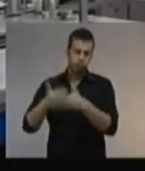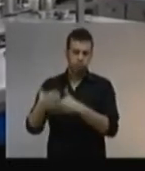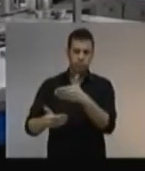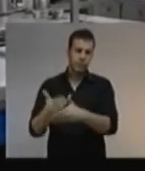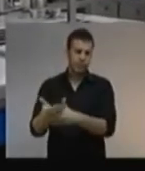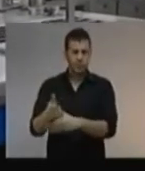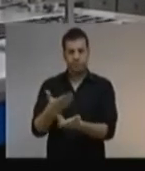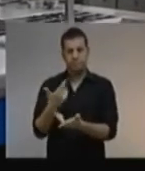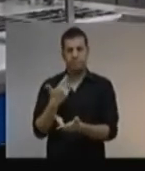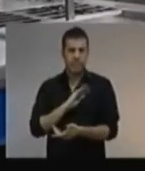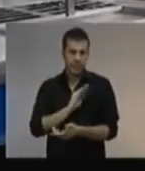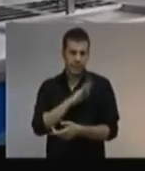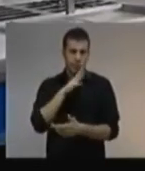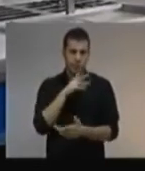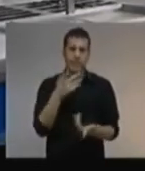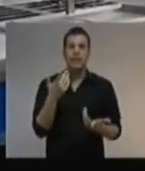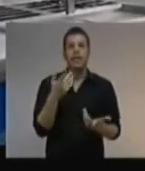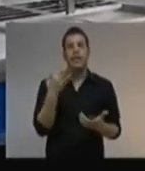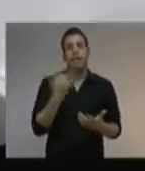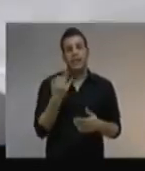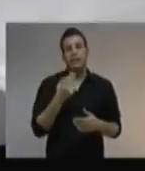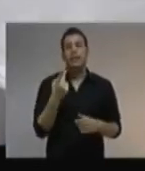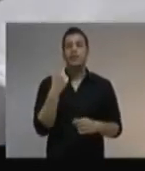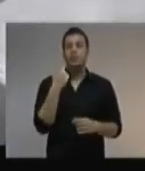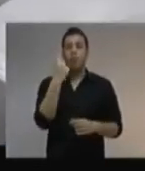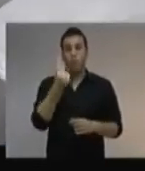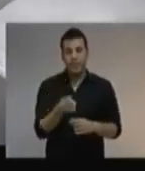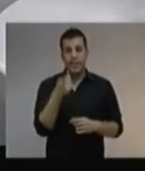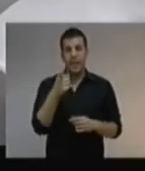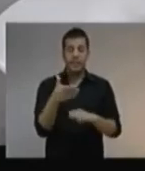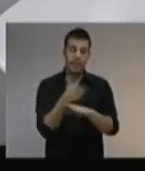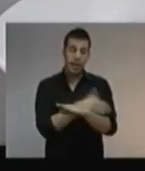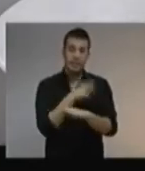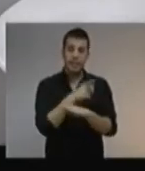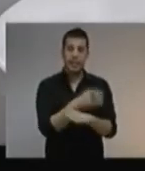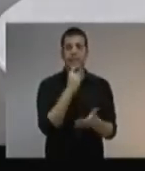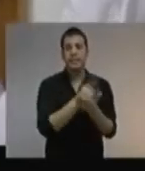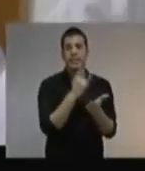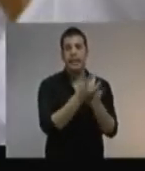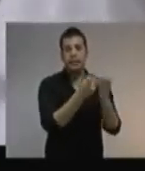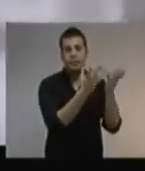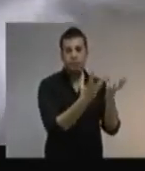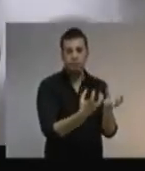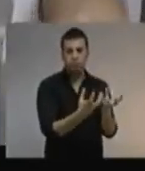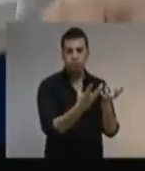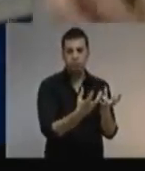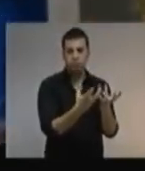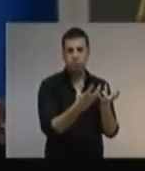es una carne que hay que macerarla posteriormente 24 horas, con vino tinto, con elementos